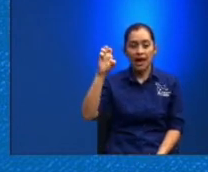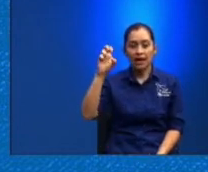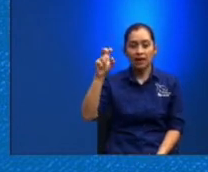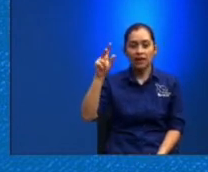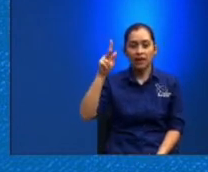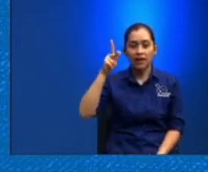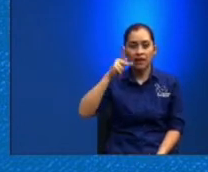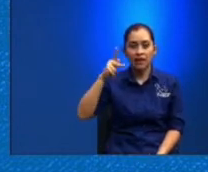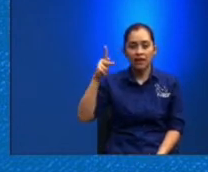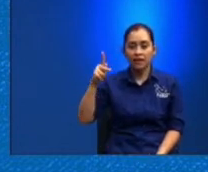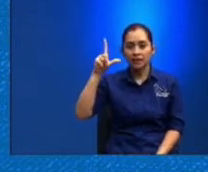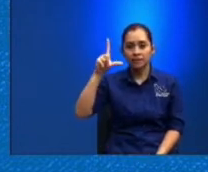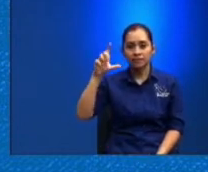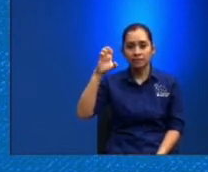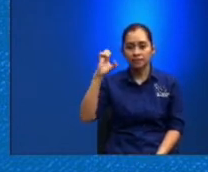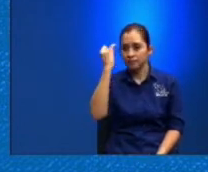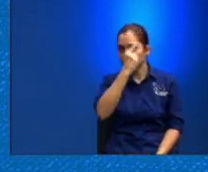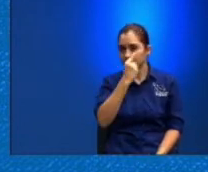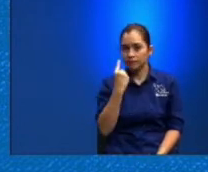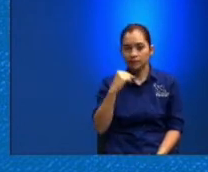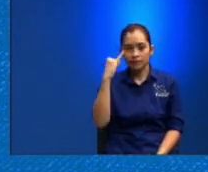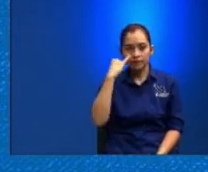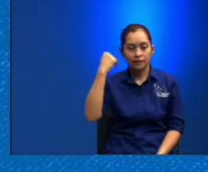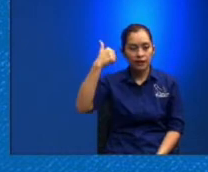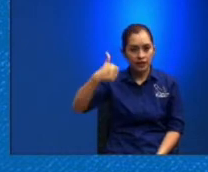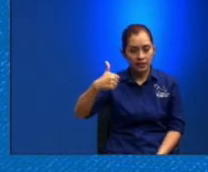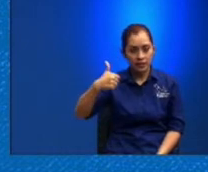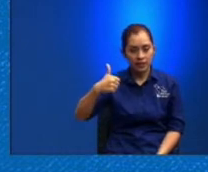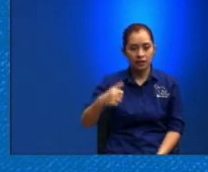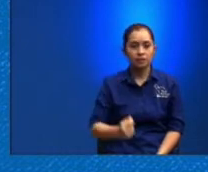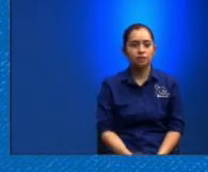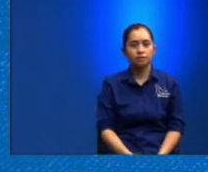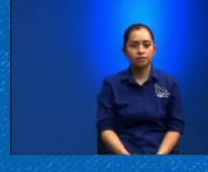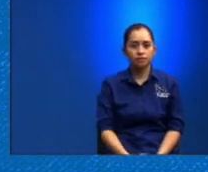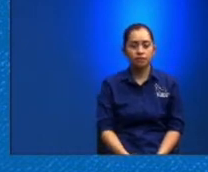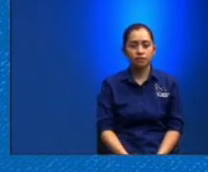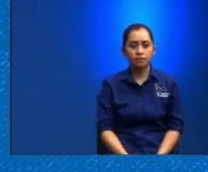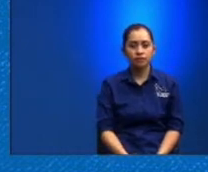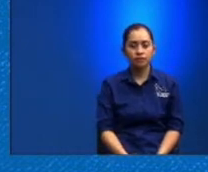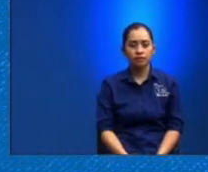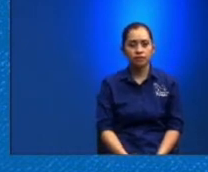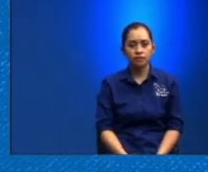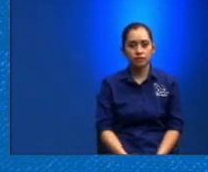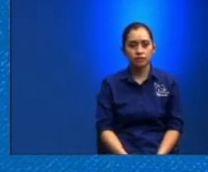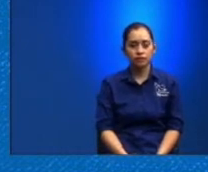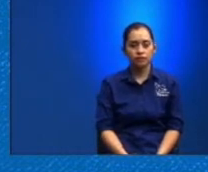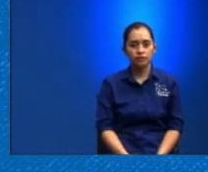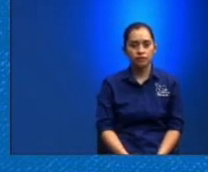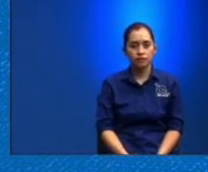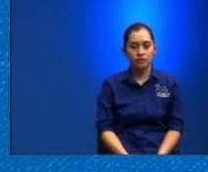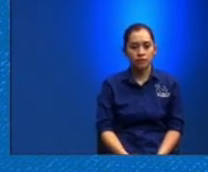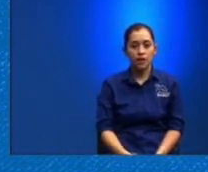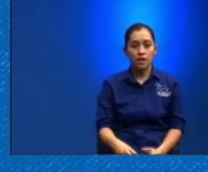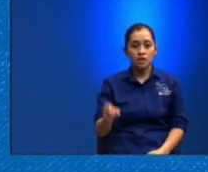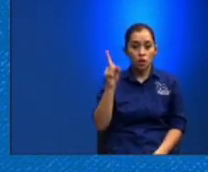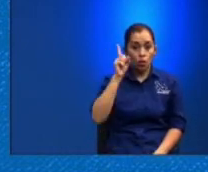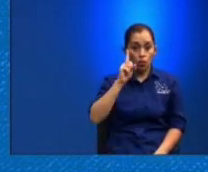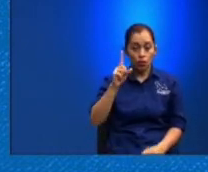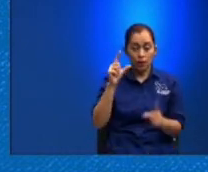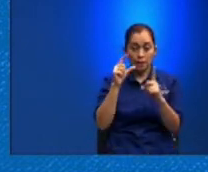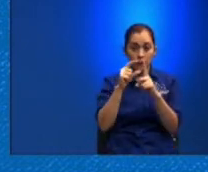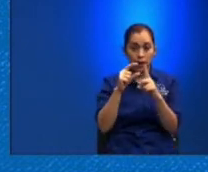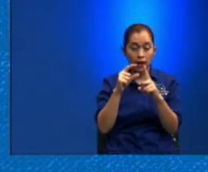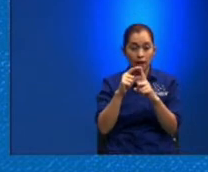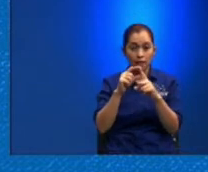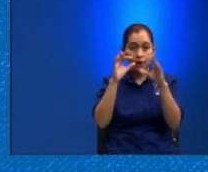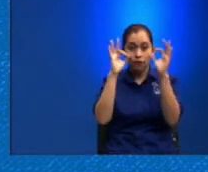entonces ésta es una palabra compuesta de una palabra que está compuesta de dos palabras griegas una es ec